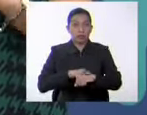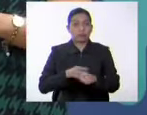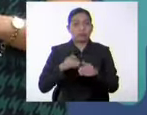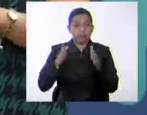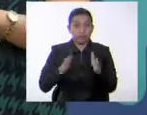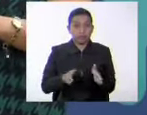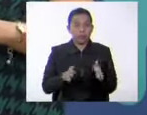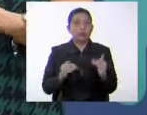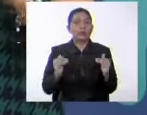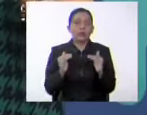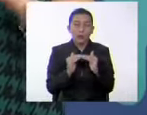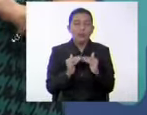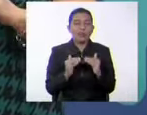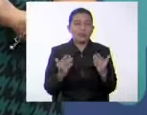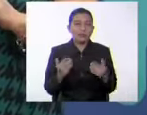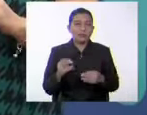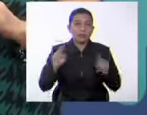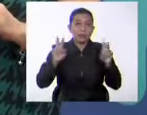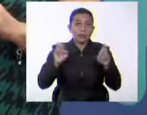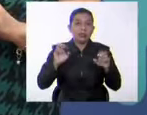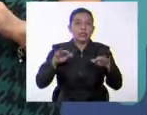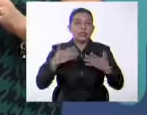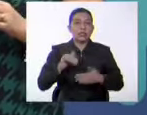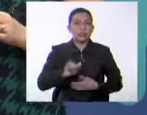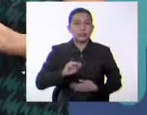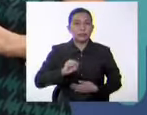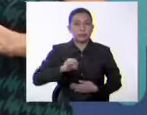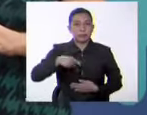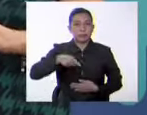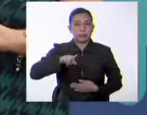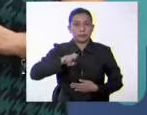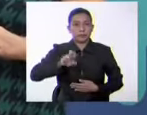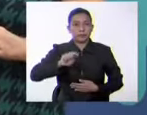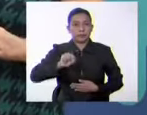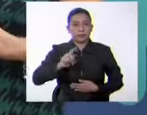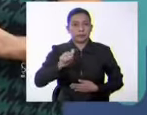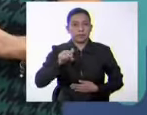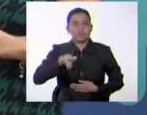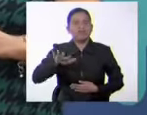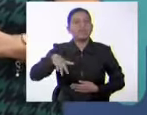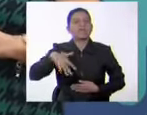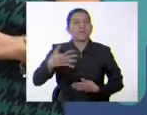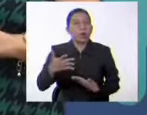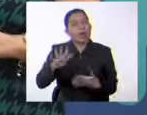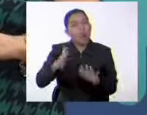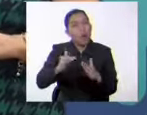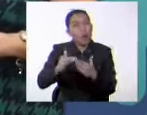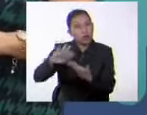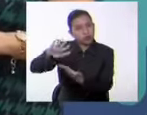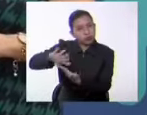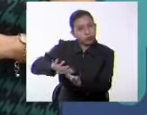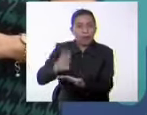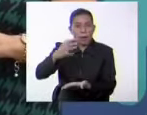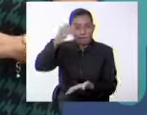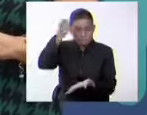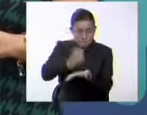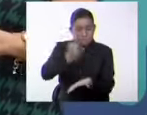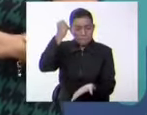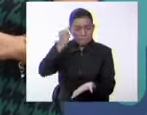un papel importante la imprenta porque ahí se divulgaban todos esos pensamientos que podían llegar a las